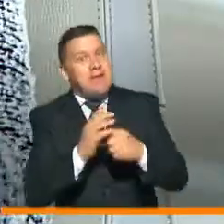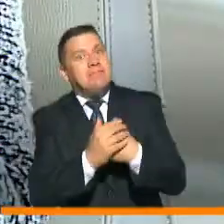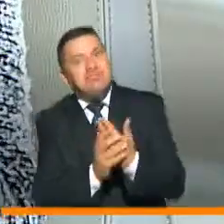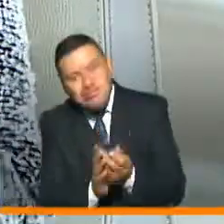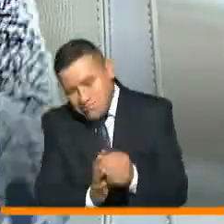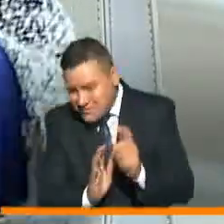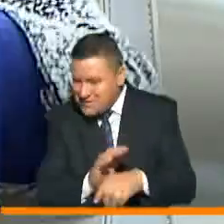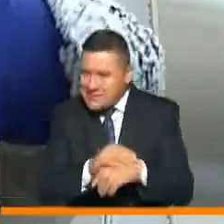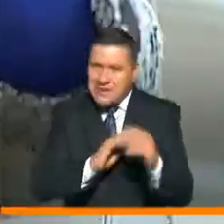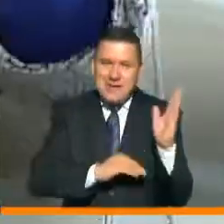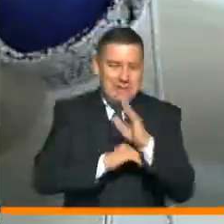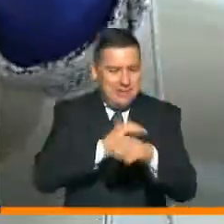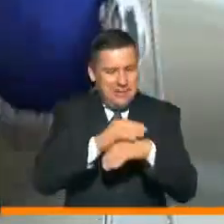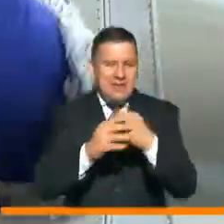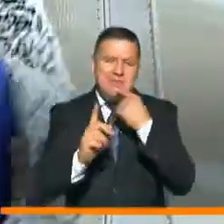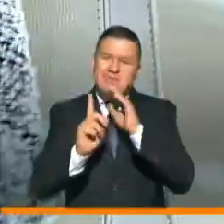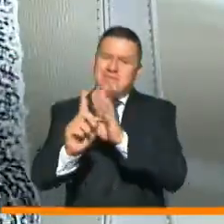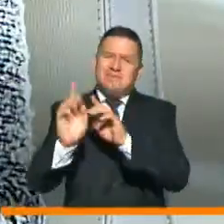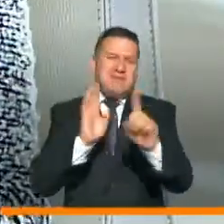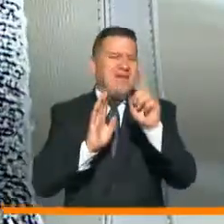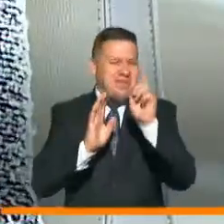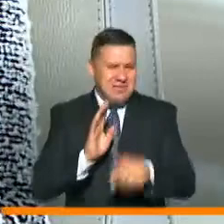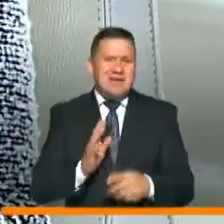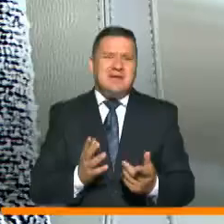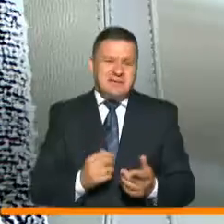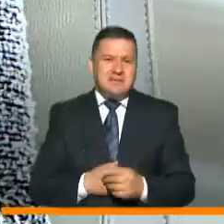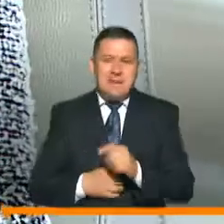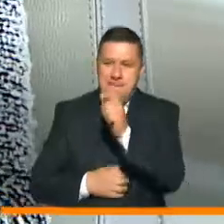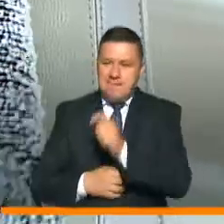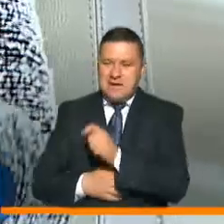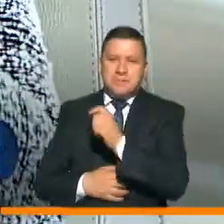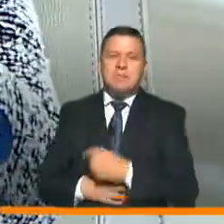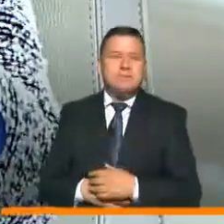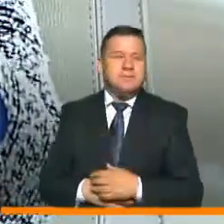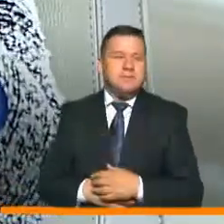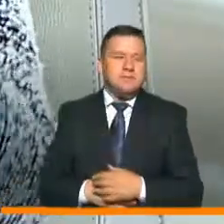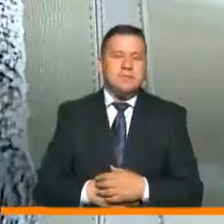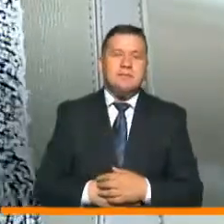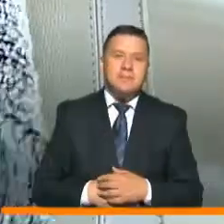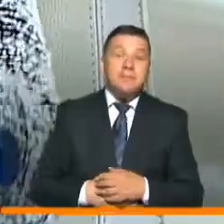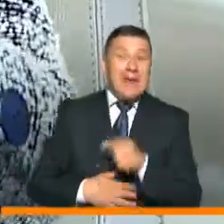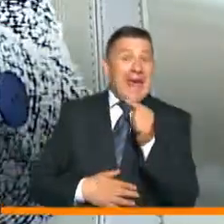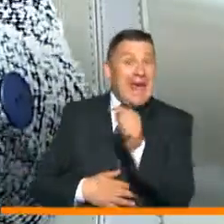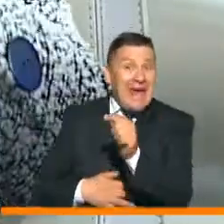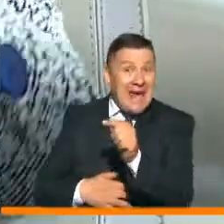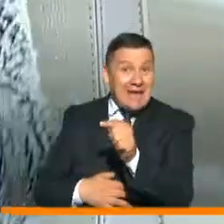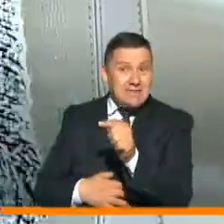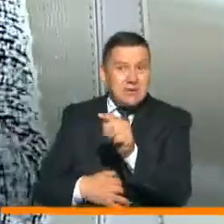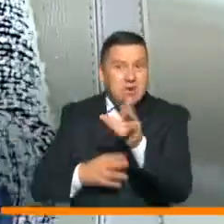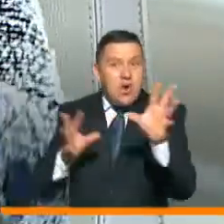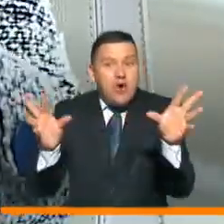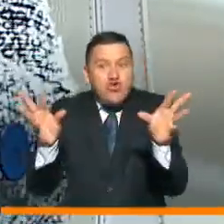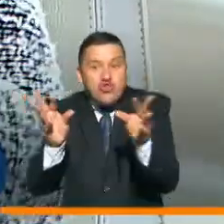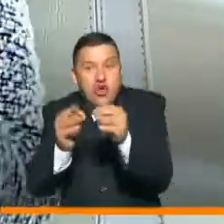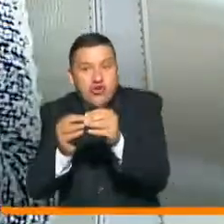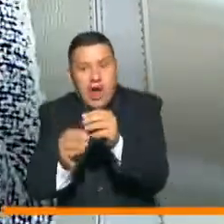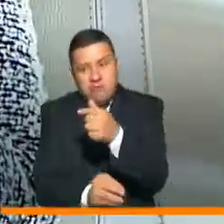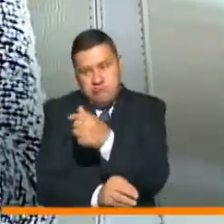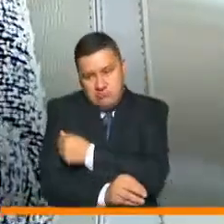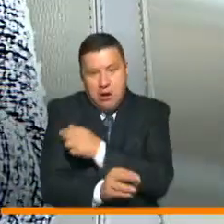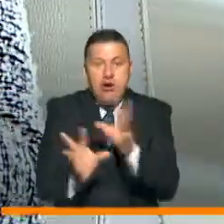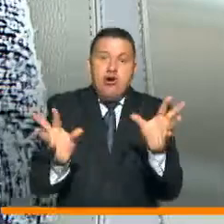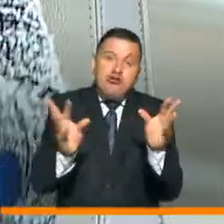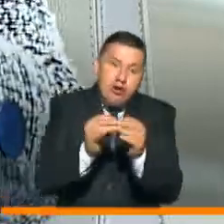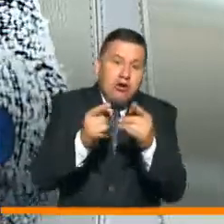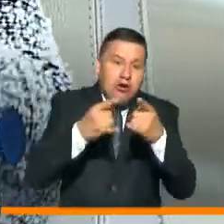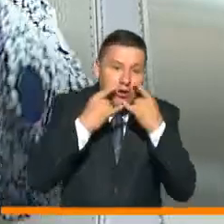manos frecuente, a mantener la distancia con las otras personas. Esa sumatoria de las acciones que hace